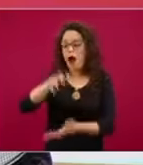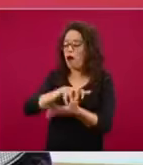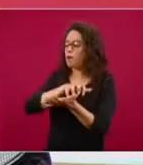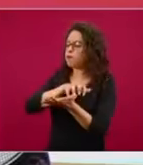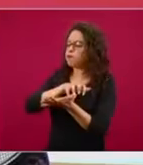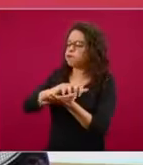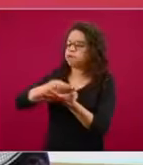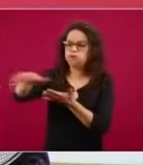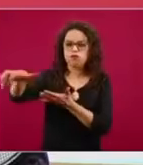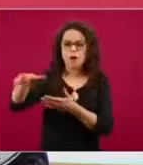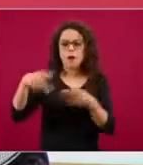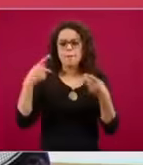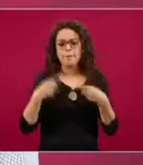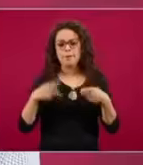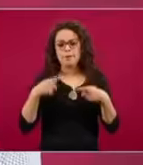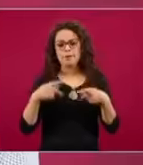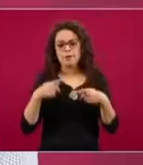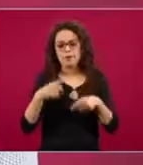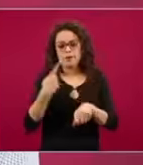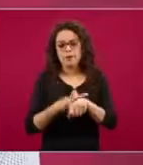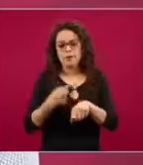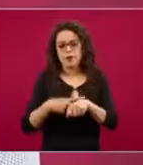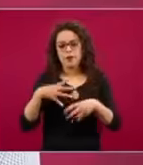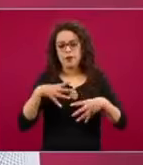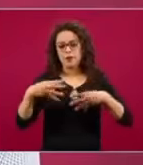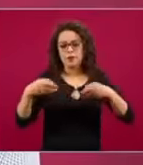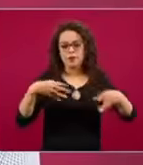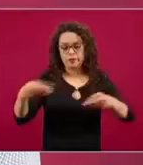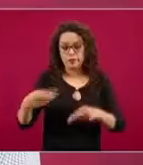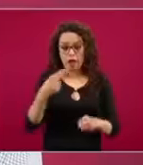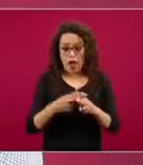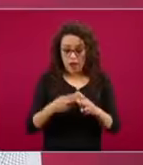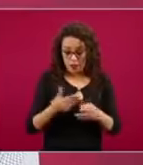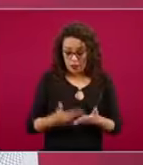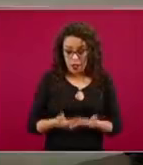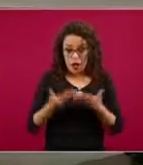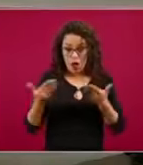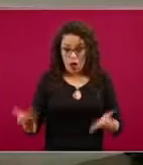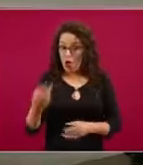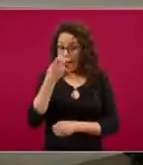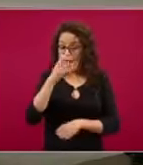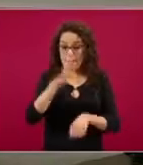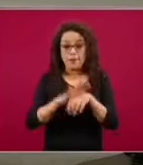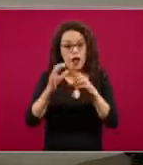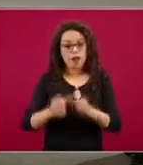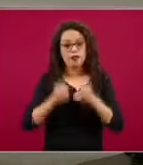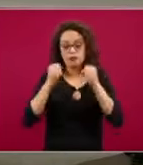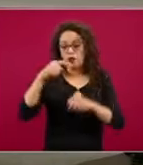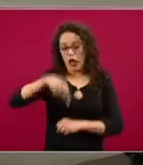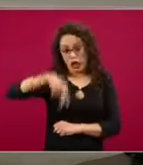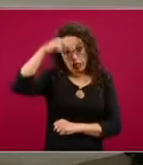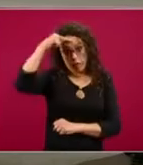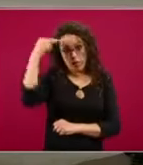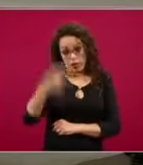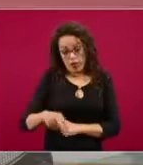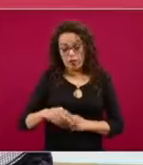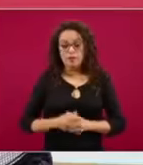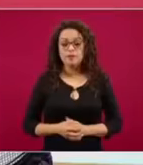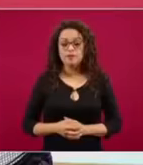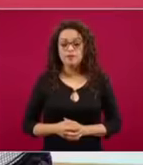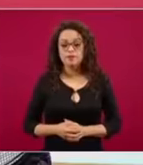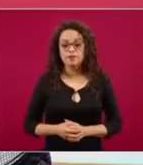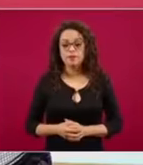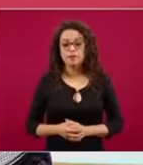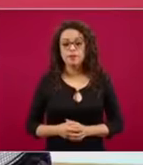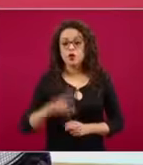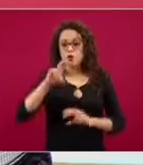o la mayor magnitud epidémica que hasta el momento hemos tenido en México de la epidemia. Y aún así, después de